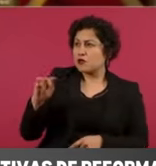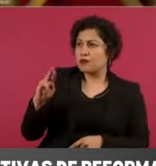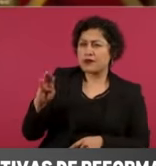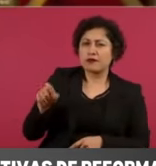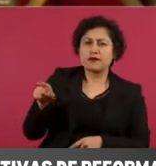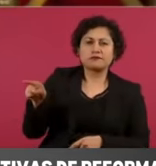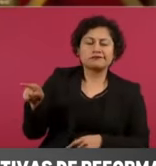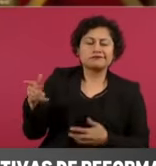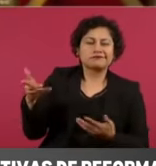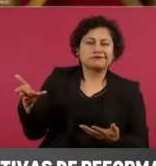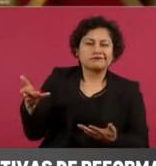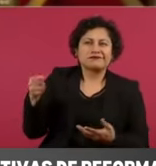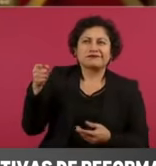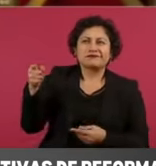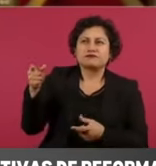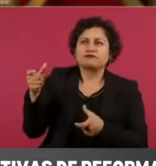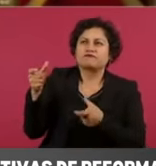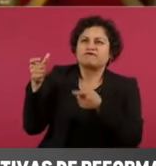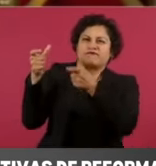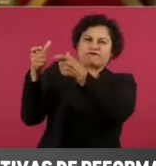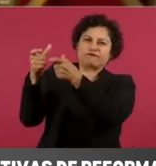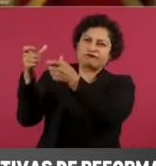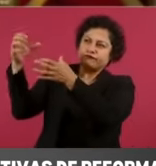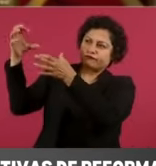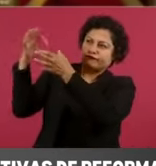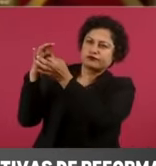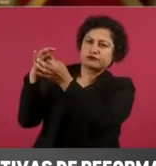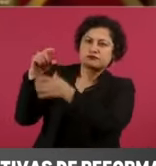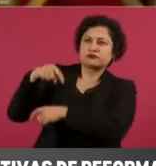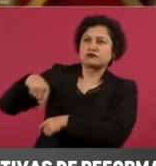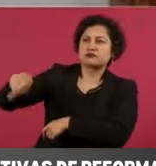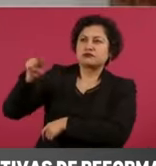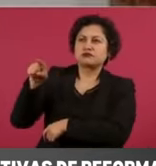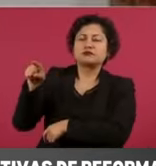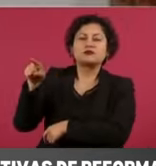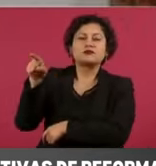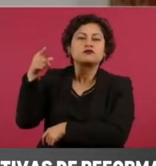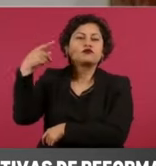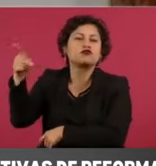buscaba ponerse la diadema imperial.